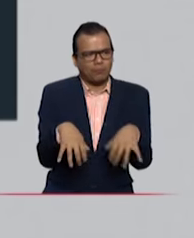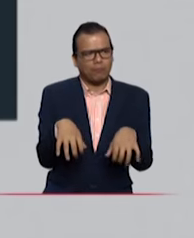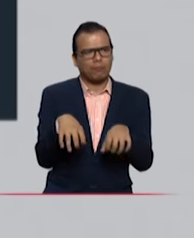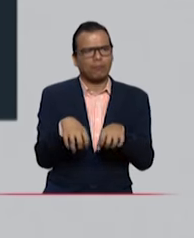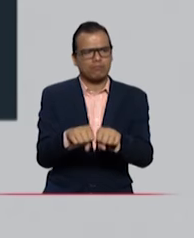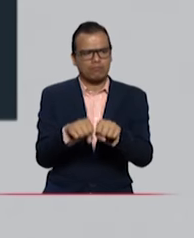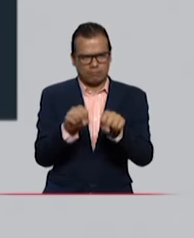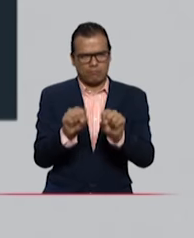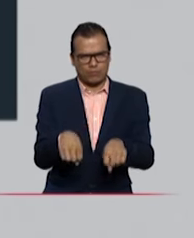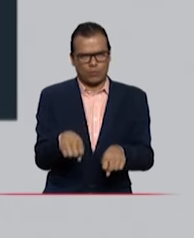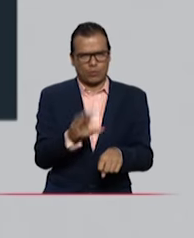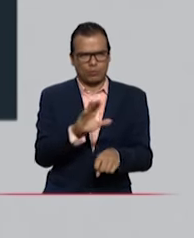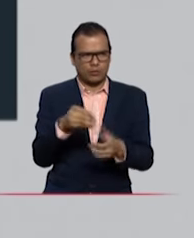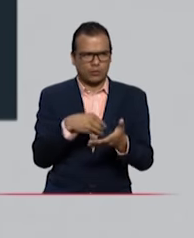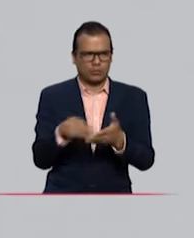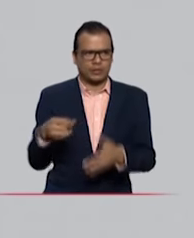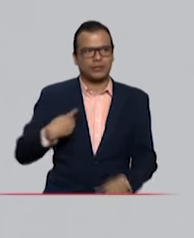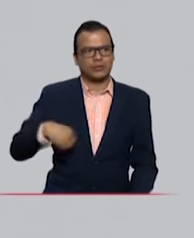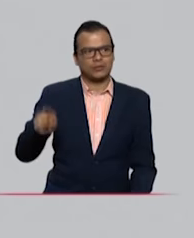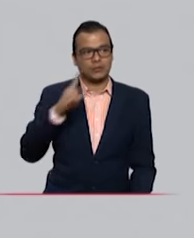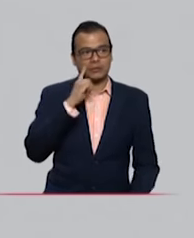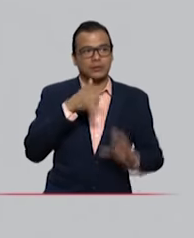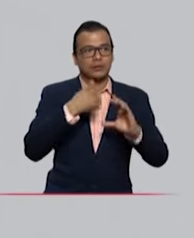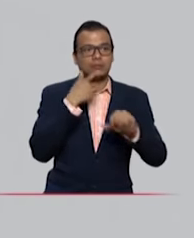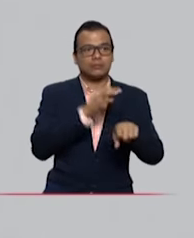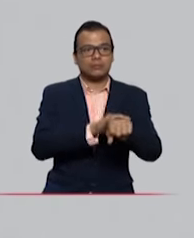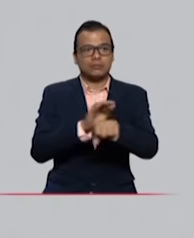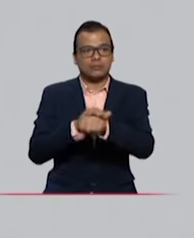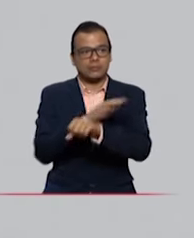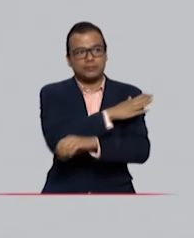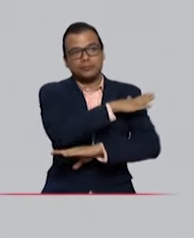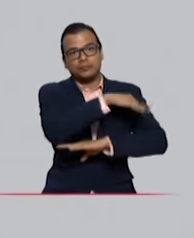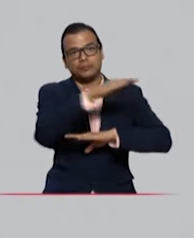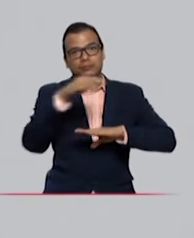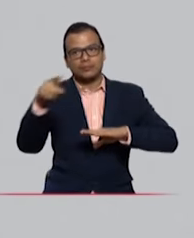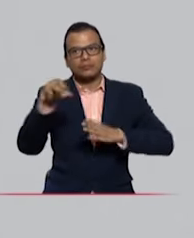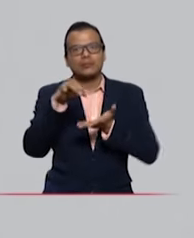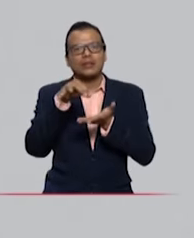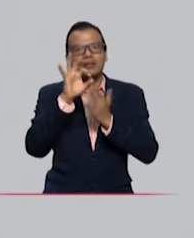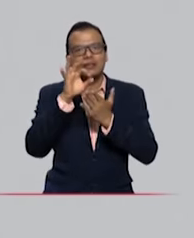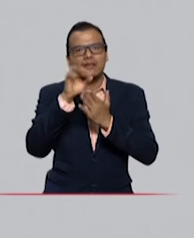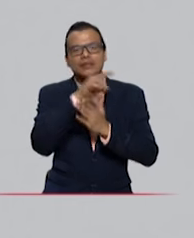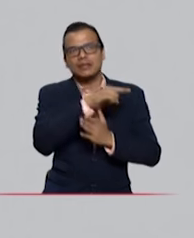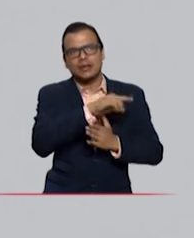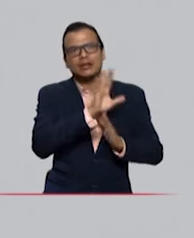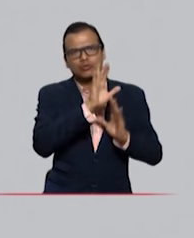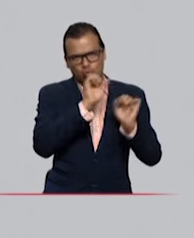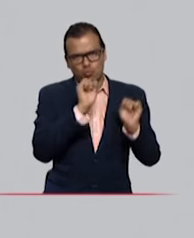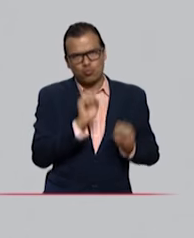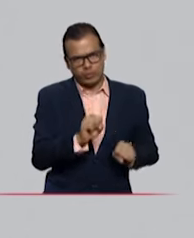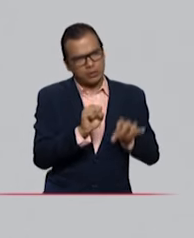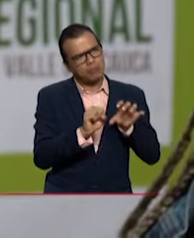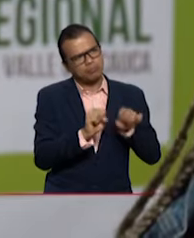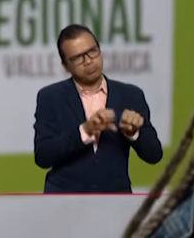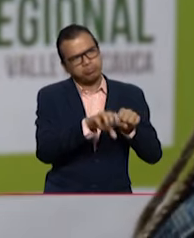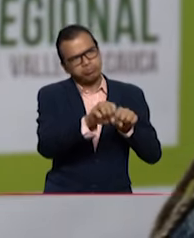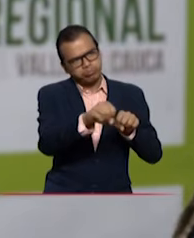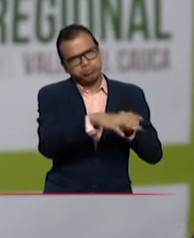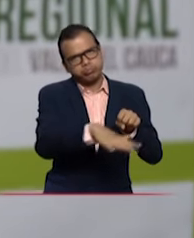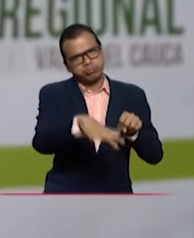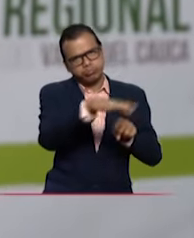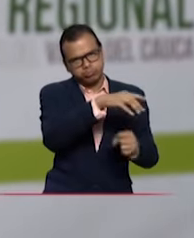publicación que está circulando en redes como WhatsApp, donde se ofrece la venta de una fracción del páramo de Sevilla como una forma de conservar el ambiente. Bueno,